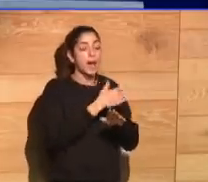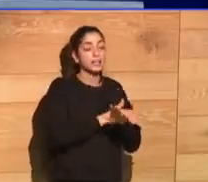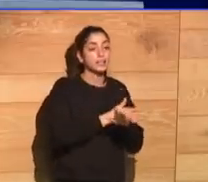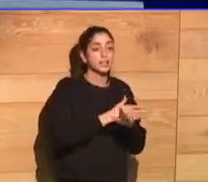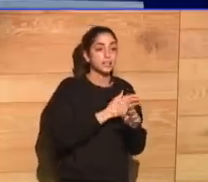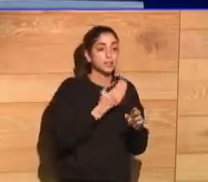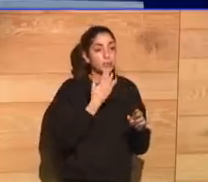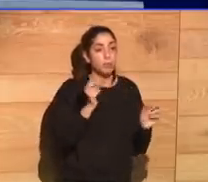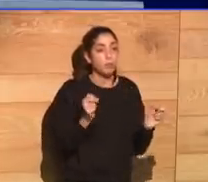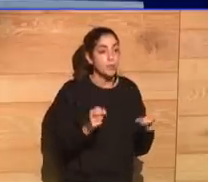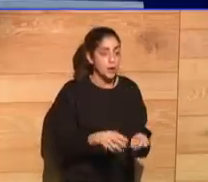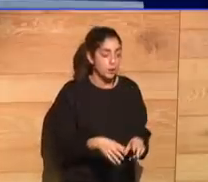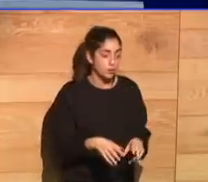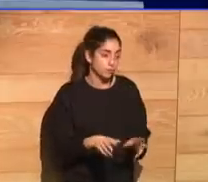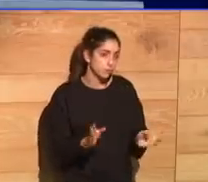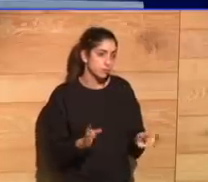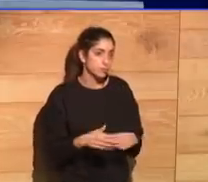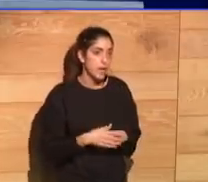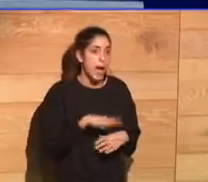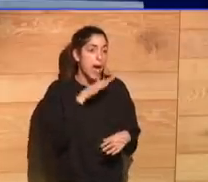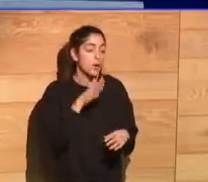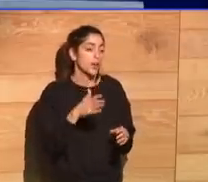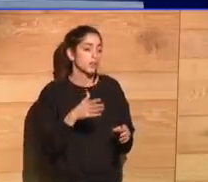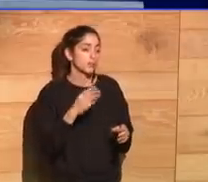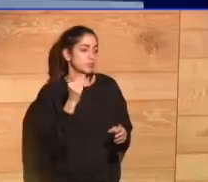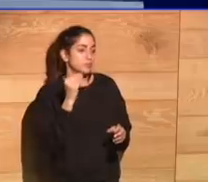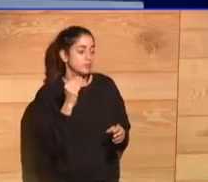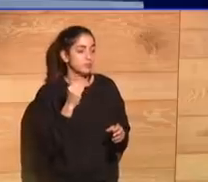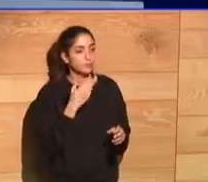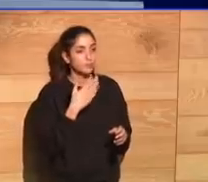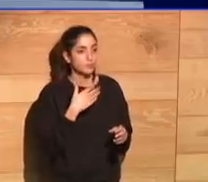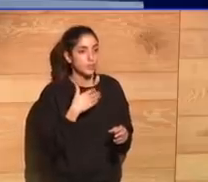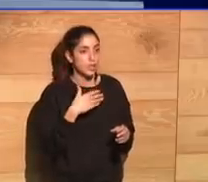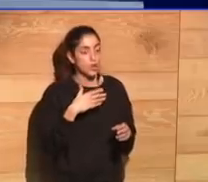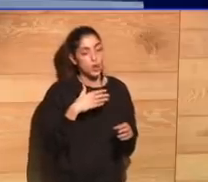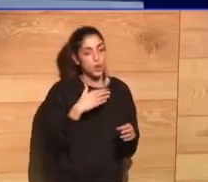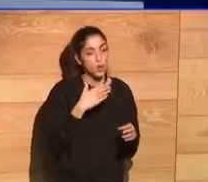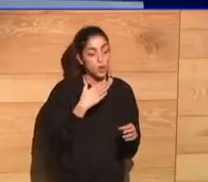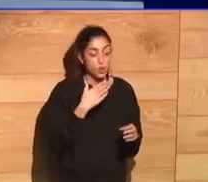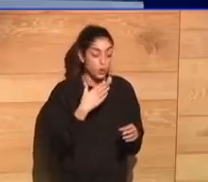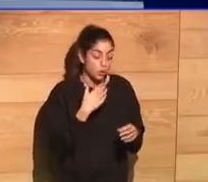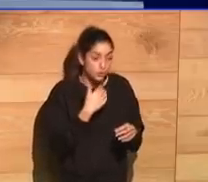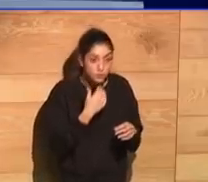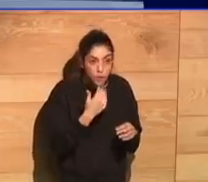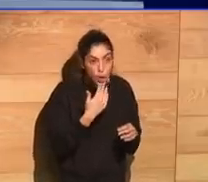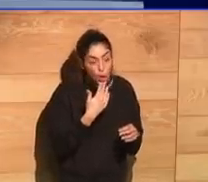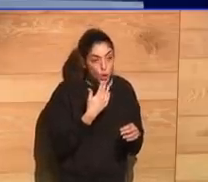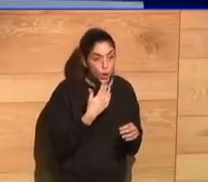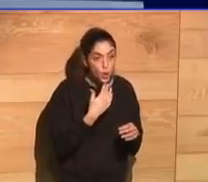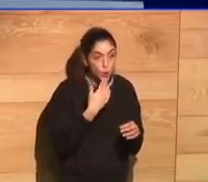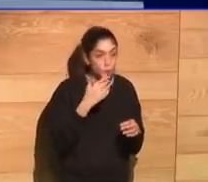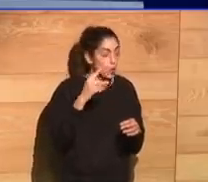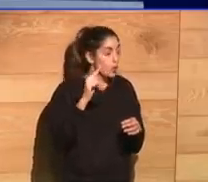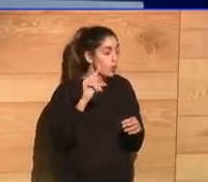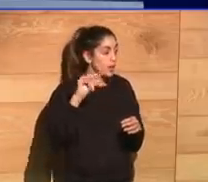por buenas cosas. Claro, eras más ingenuo, claro. Claro, lógicamente, como King Kong de Schwarzenegger y Cooper. Pues eso flipaba a todo el mundo y ahora